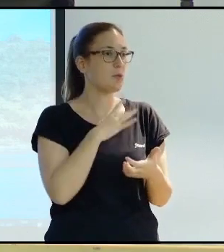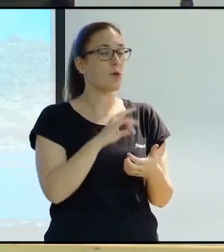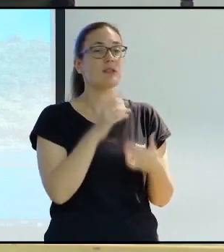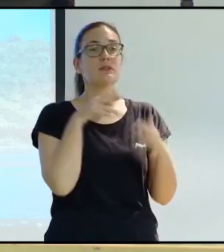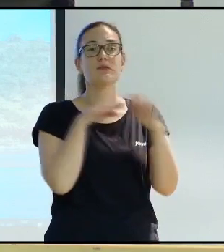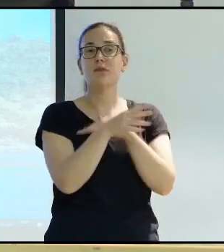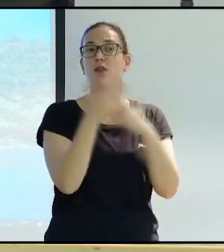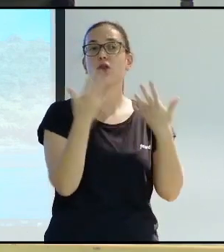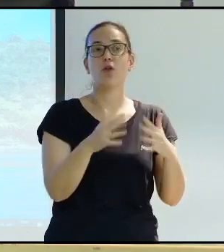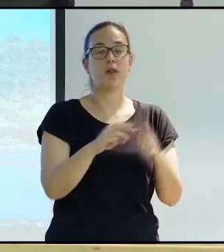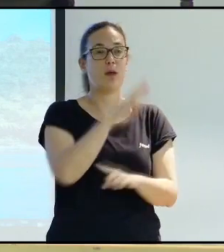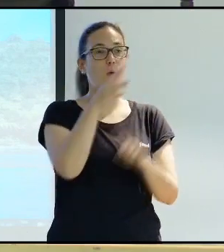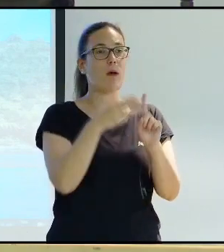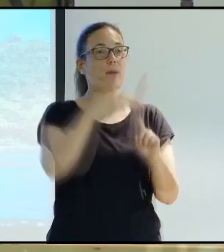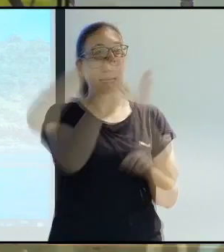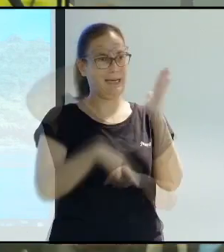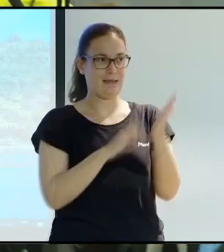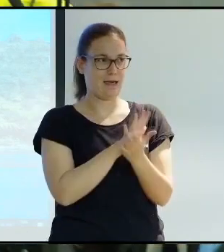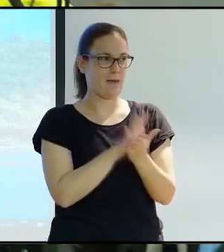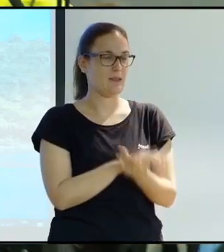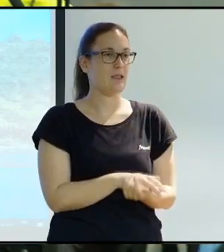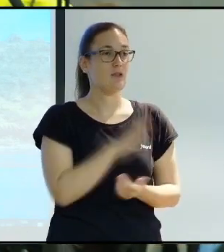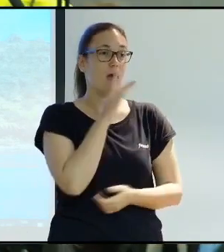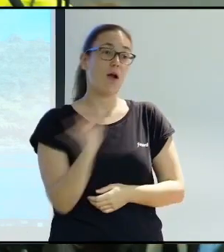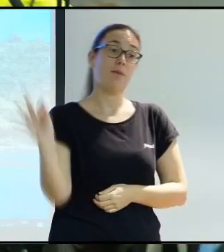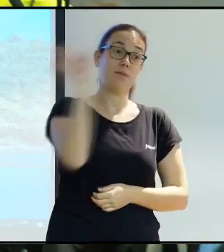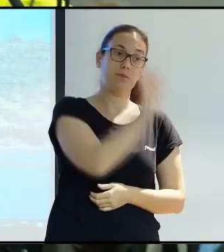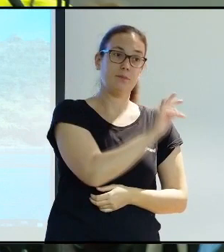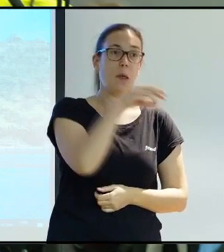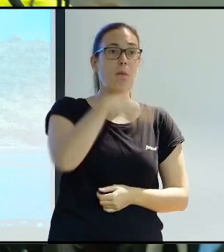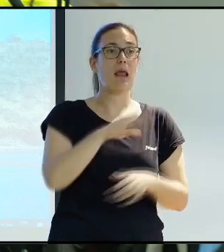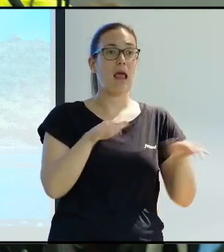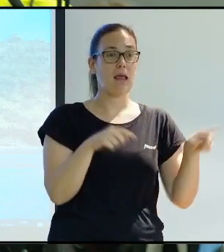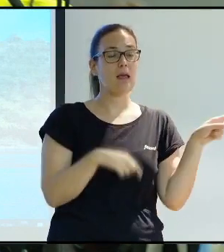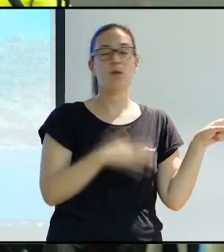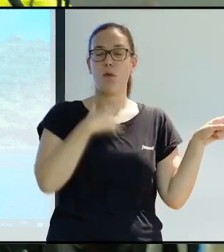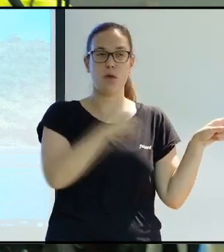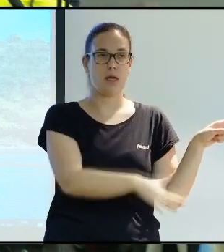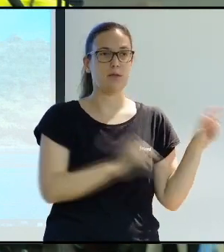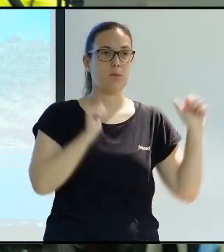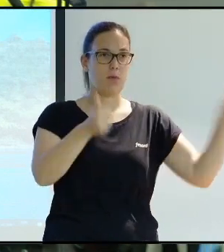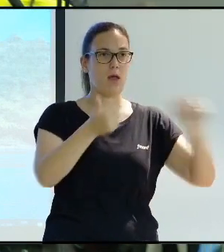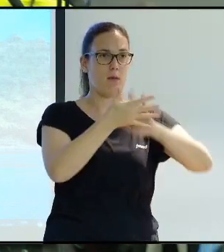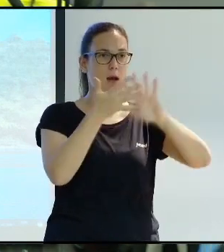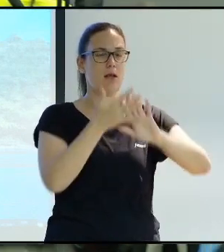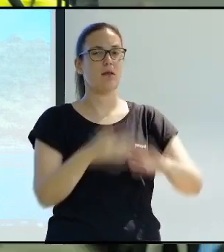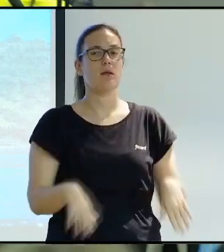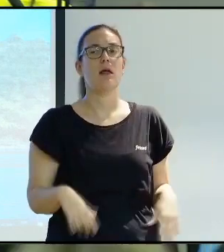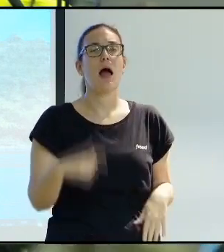página mferreira.es. Entonces te doy paso, Miguel Ángel, cuando quieras. A ver, una cosa.